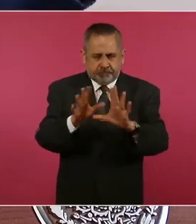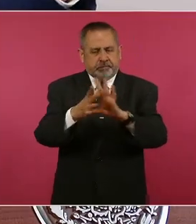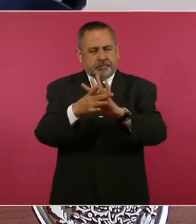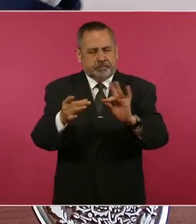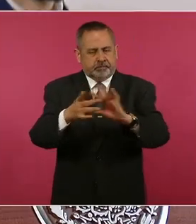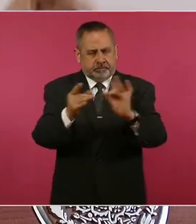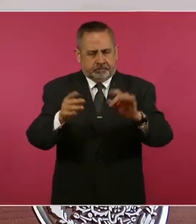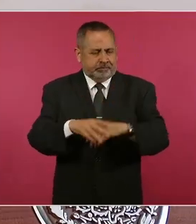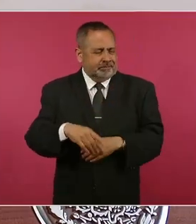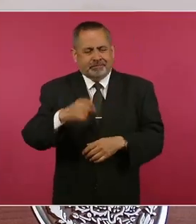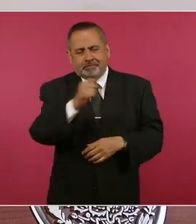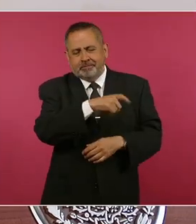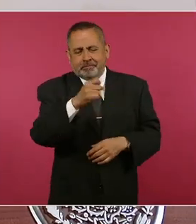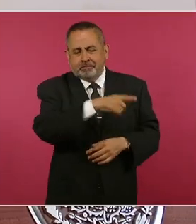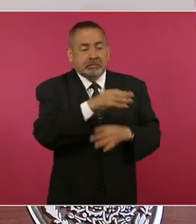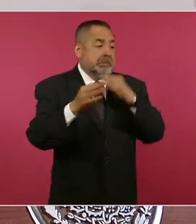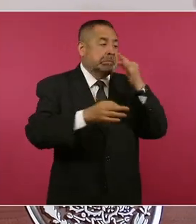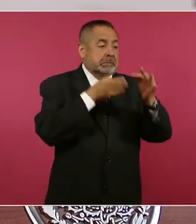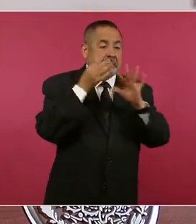Los mismos